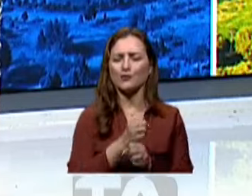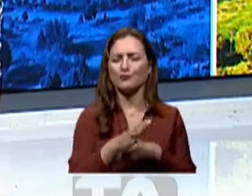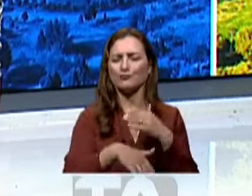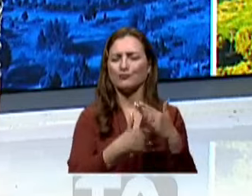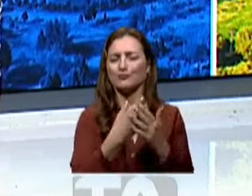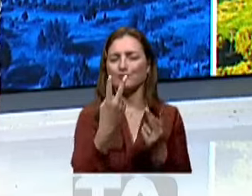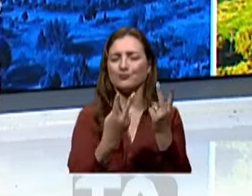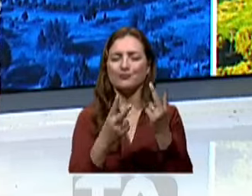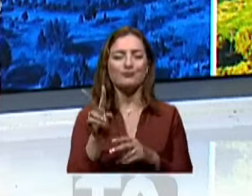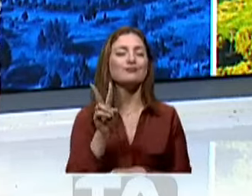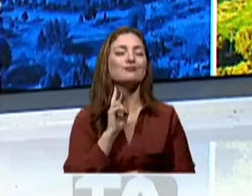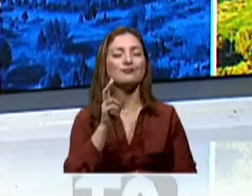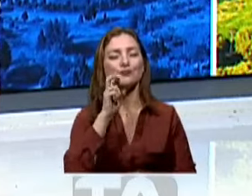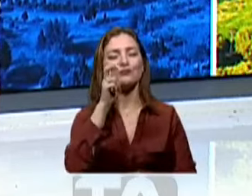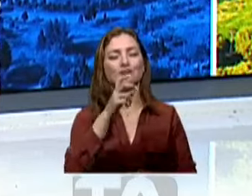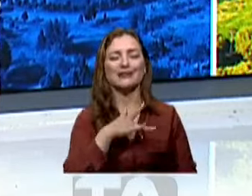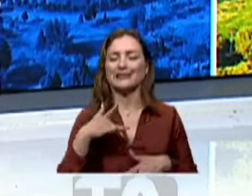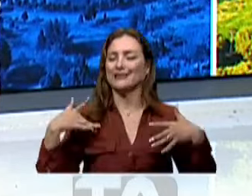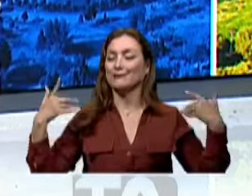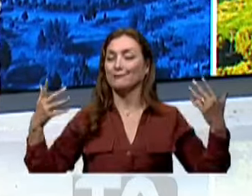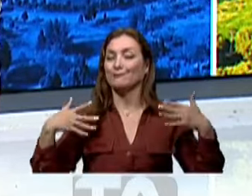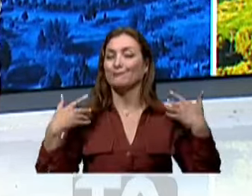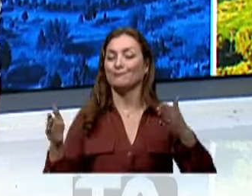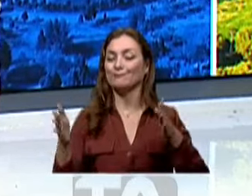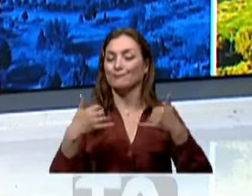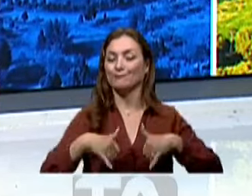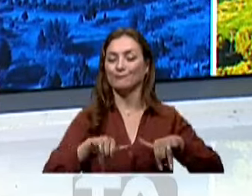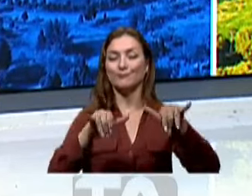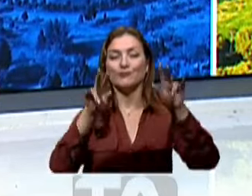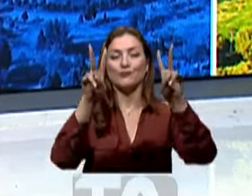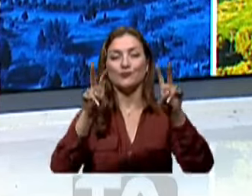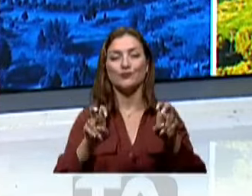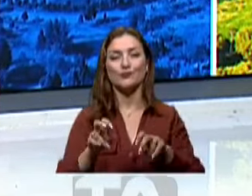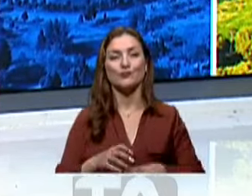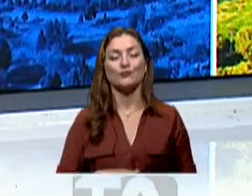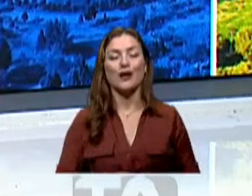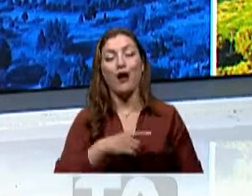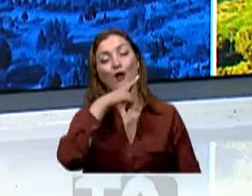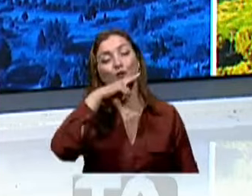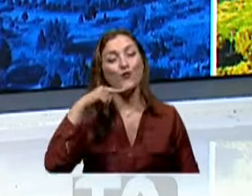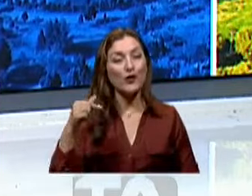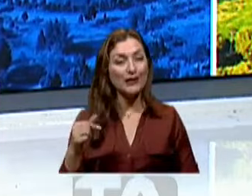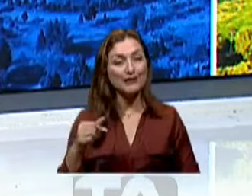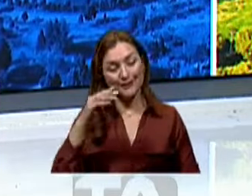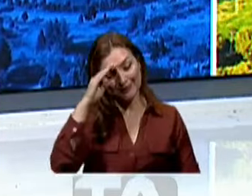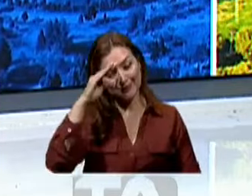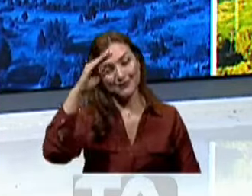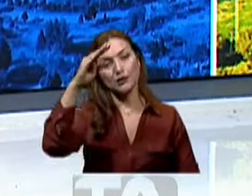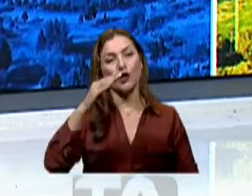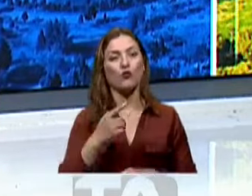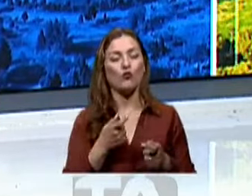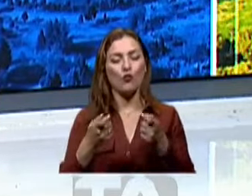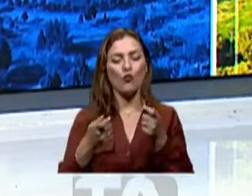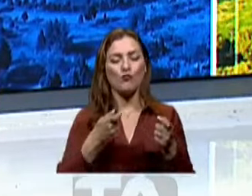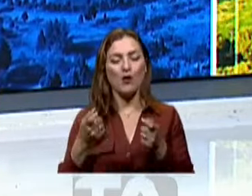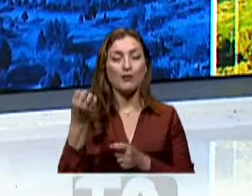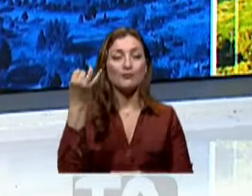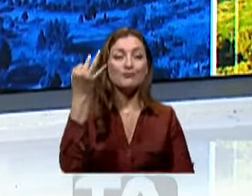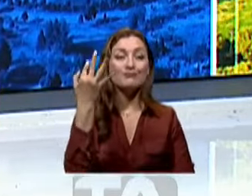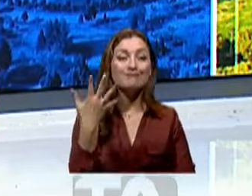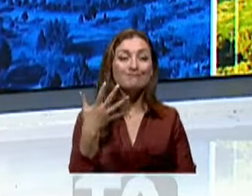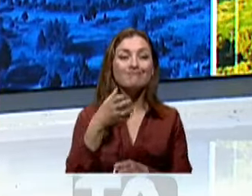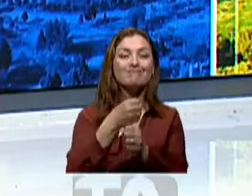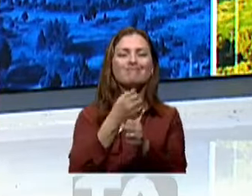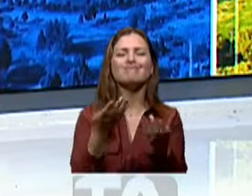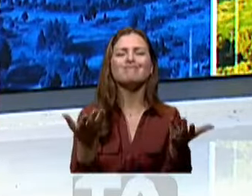quienes visitaron la provincia verde. Nos alegra muchísimo. Y ahora seguimos con este tema, y es que durante este feriado la policía ejecutó varios operativos de